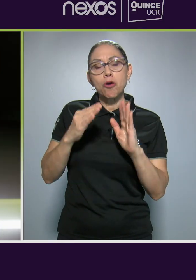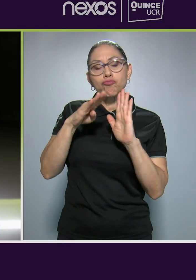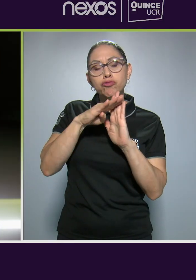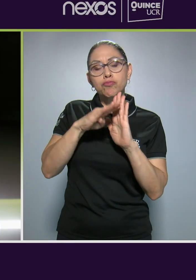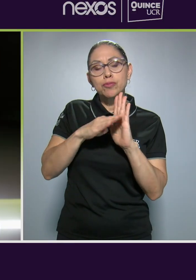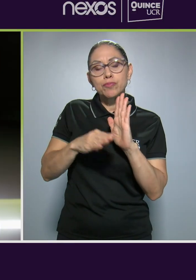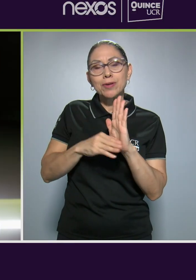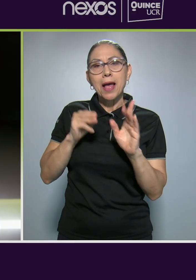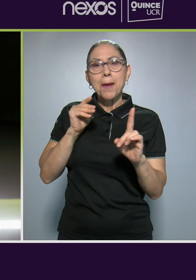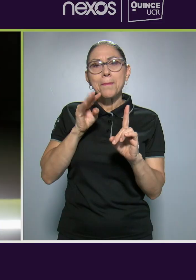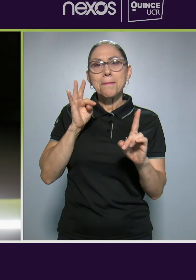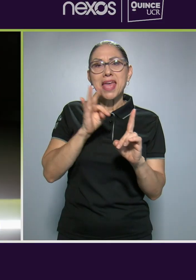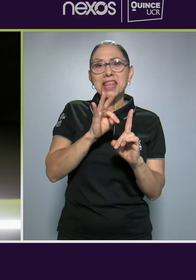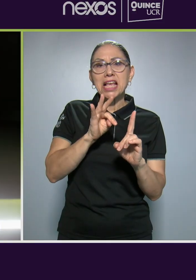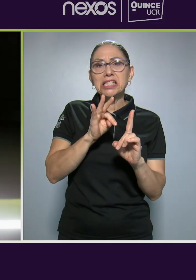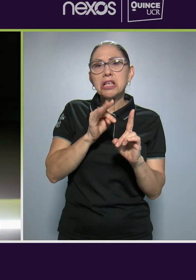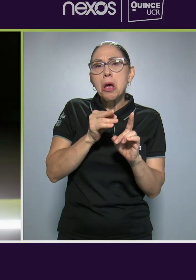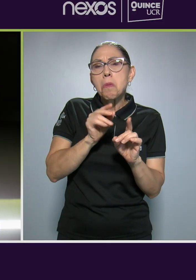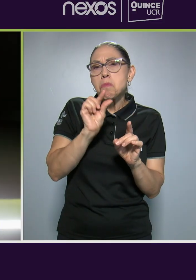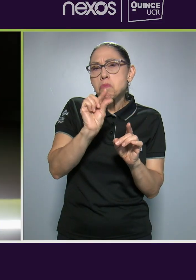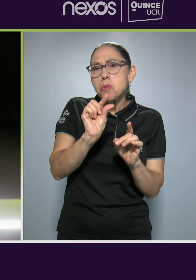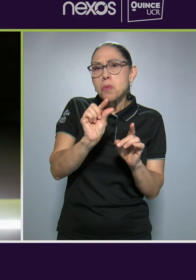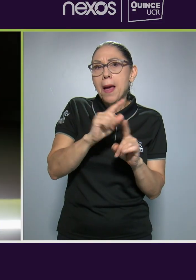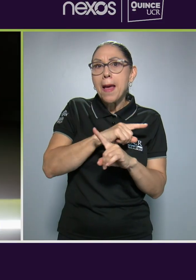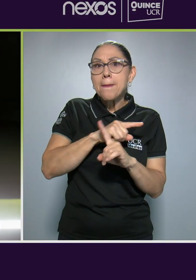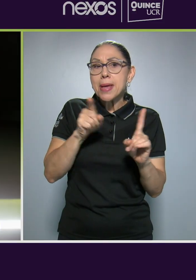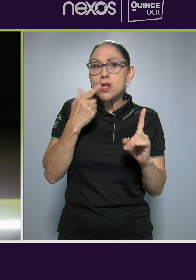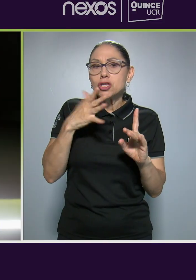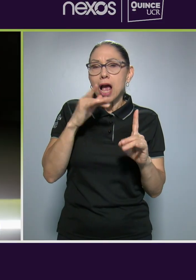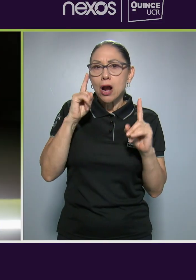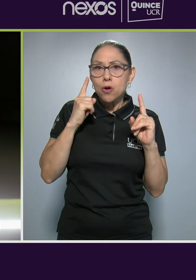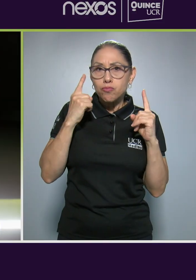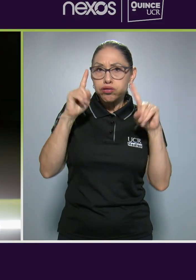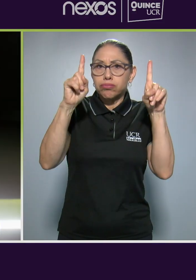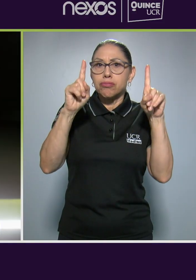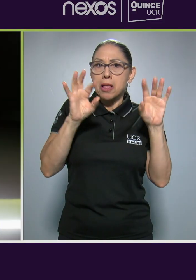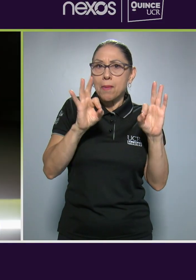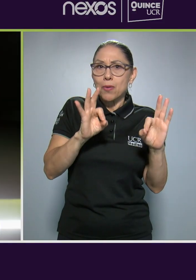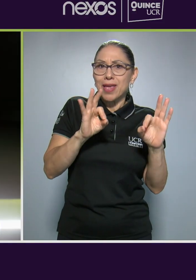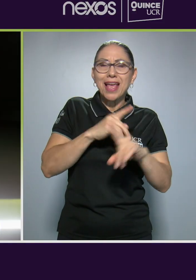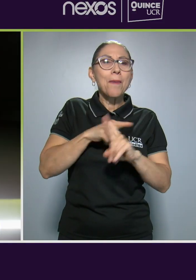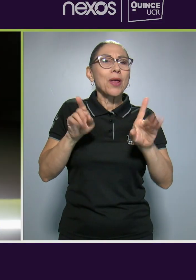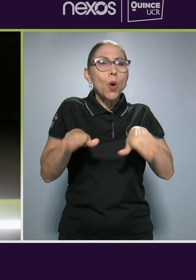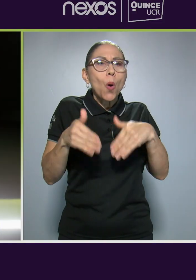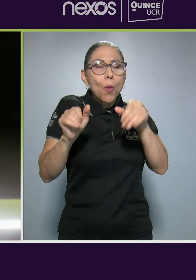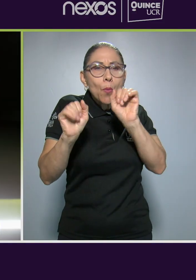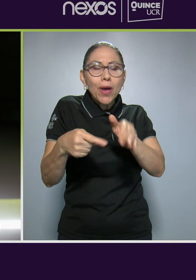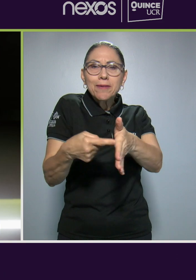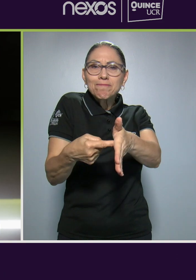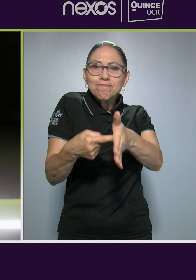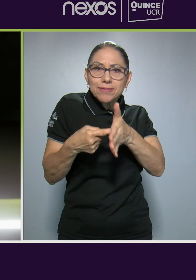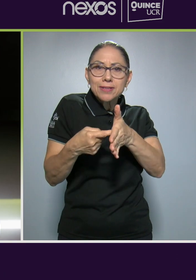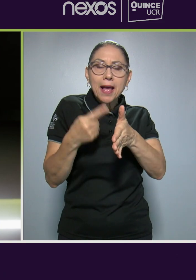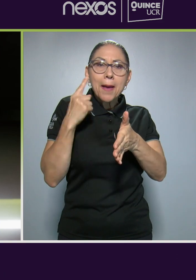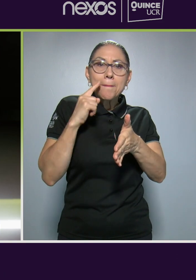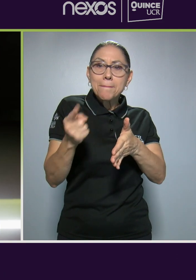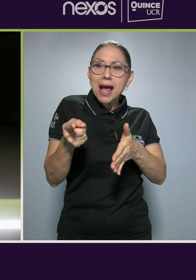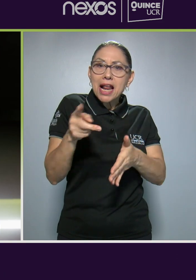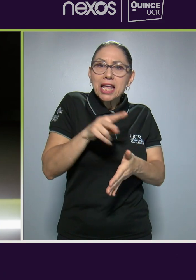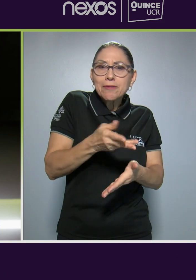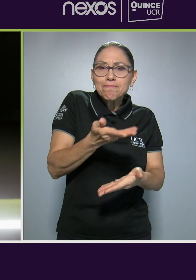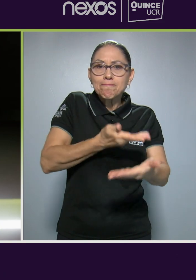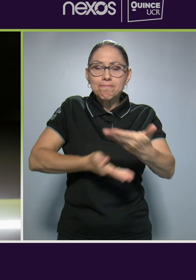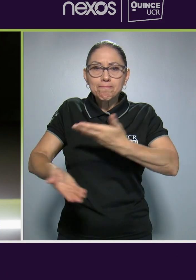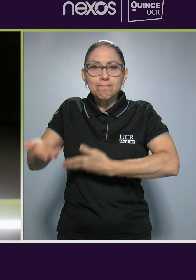las cumplimos estamos bien, ¿verdad? Cómo hacer esa exigencia también para que el trabajo sea colaborativo, pero no se preste para